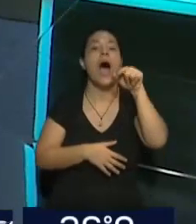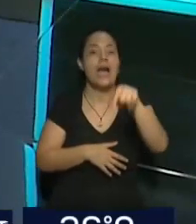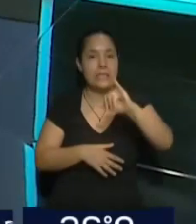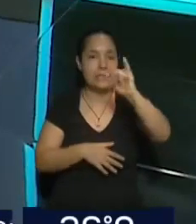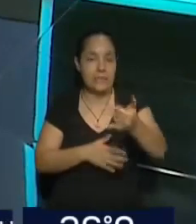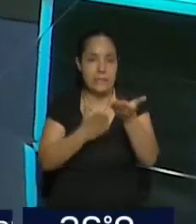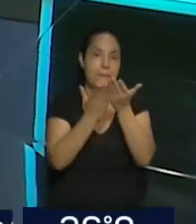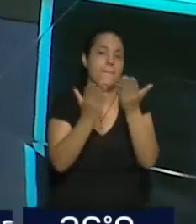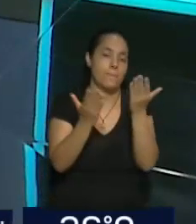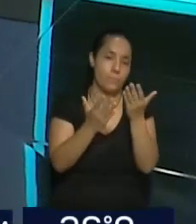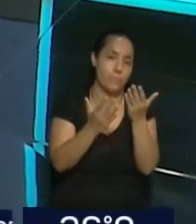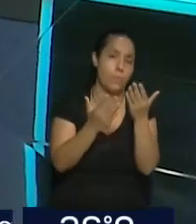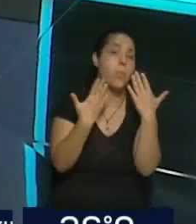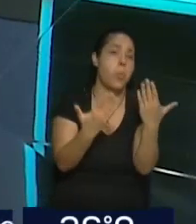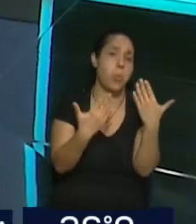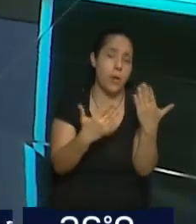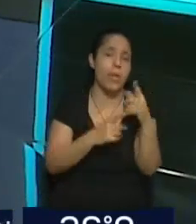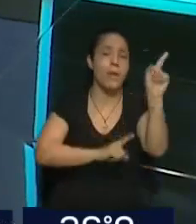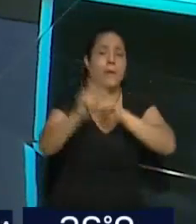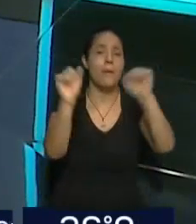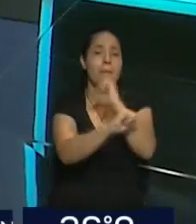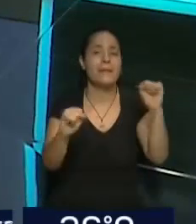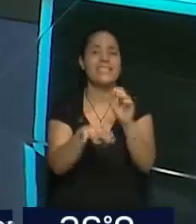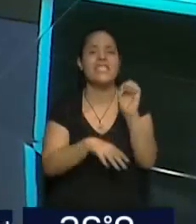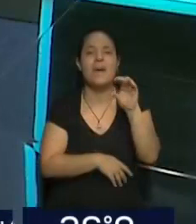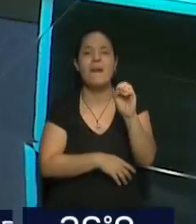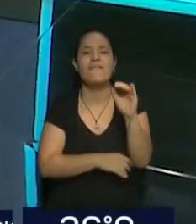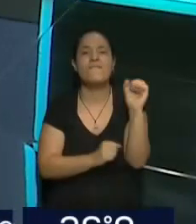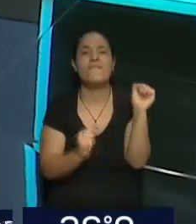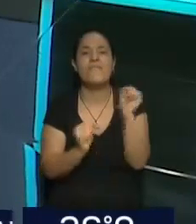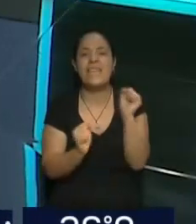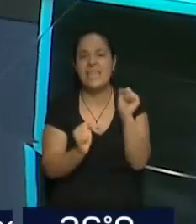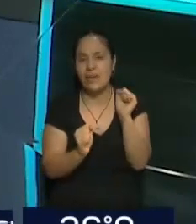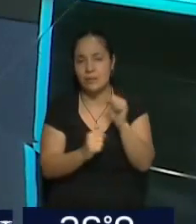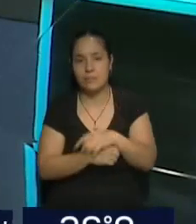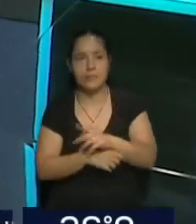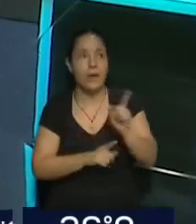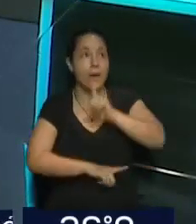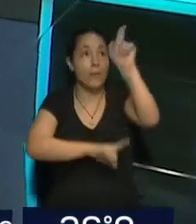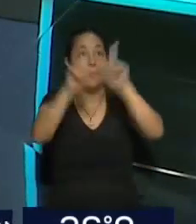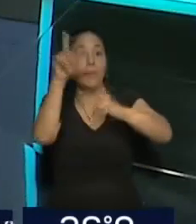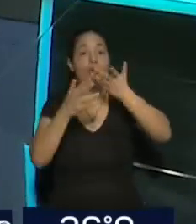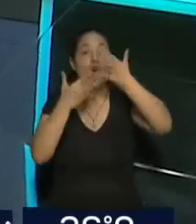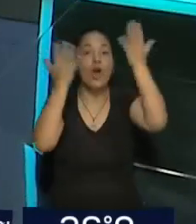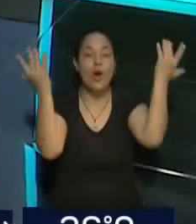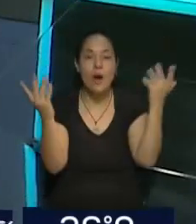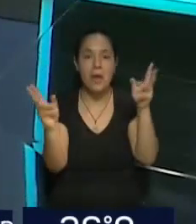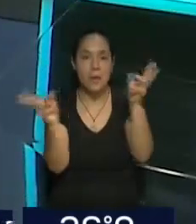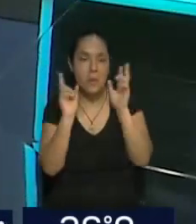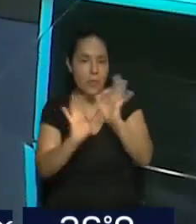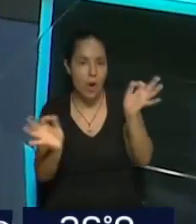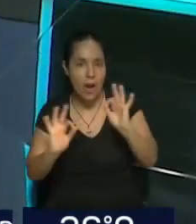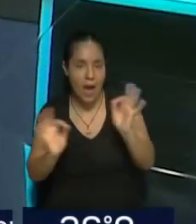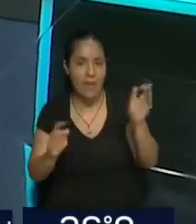el uso de pirotecnia fría, que es el fuego de artificio de color sin sonido, que por lo general